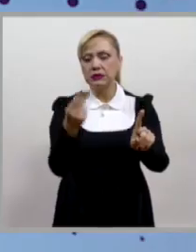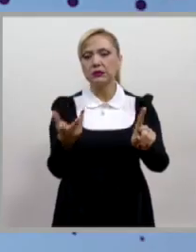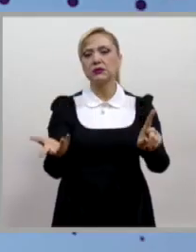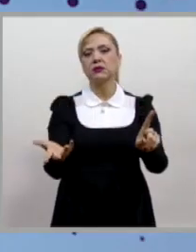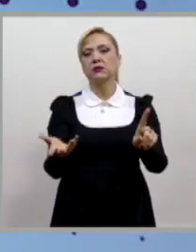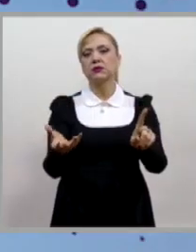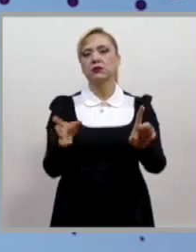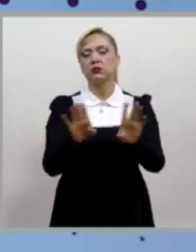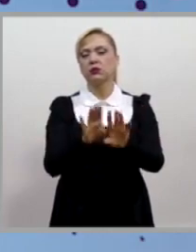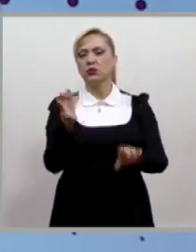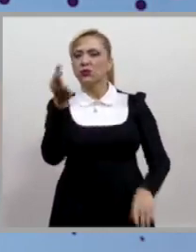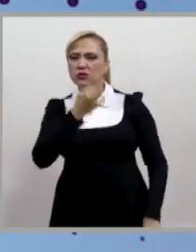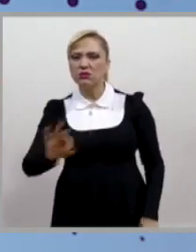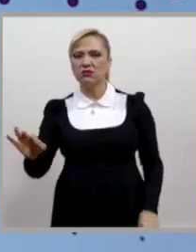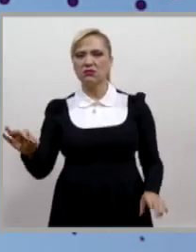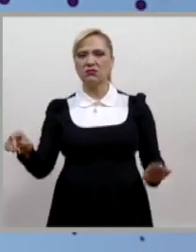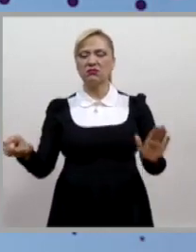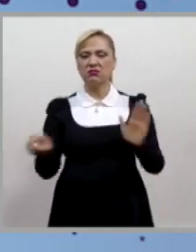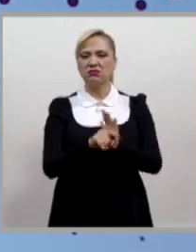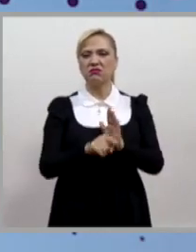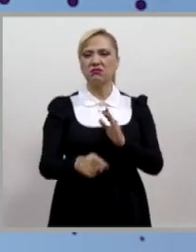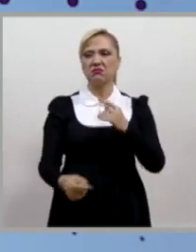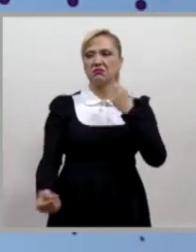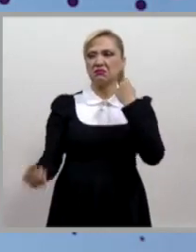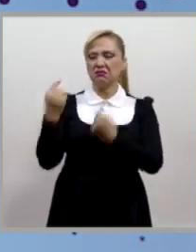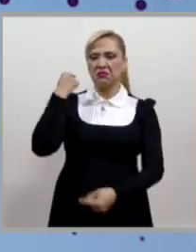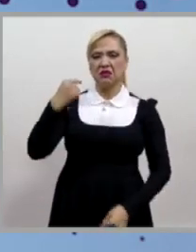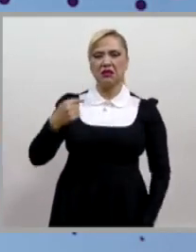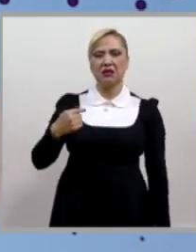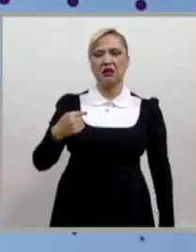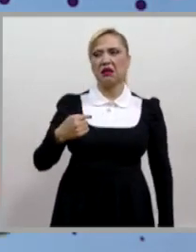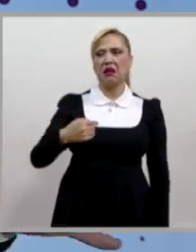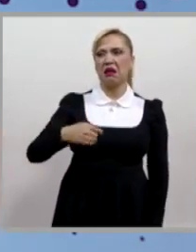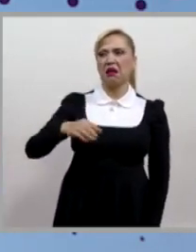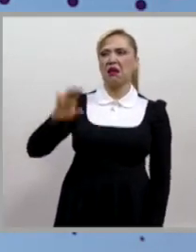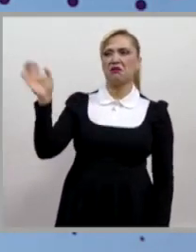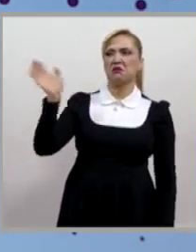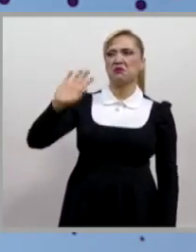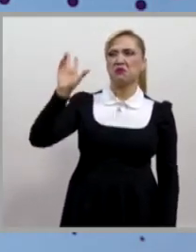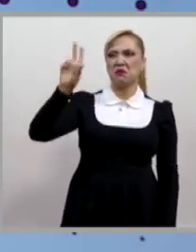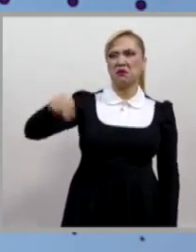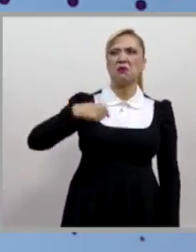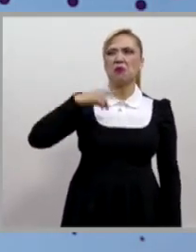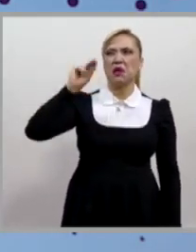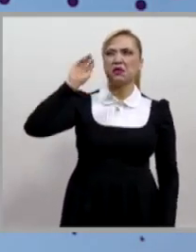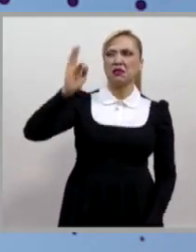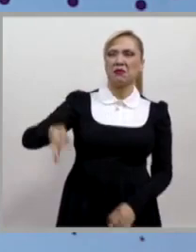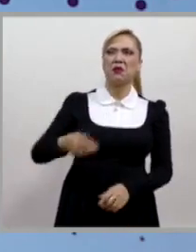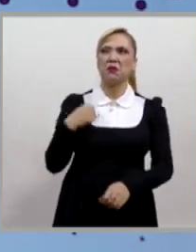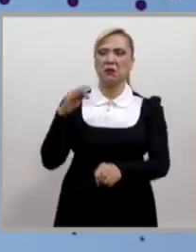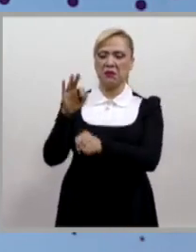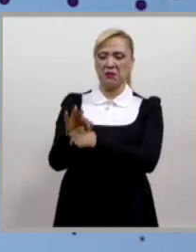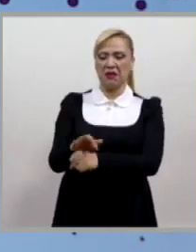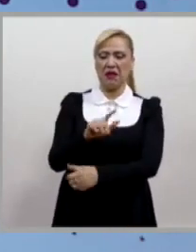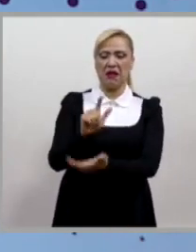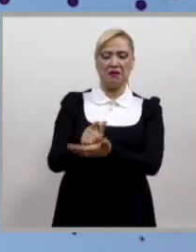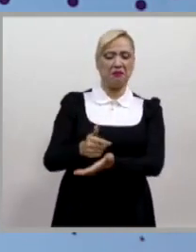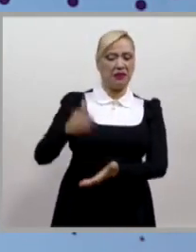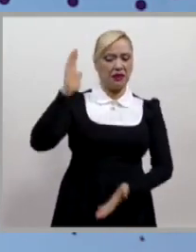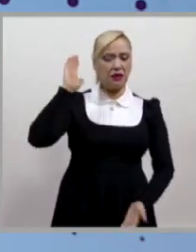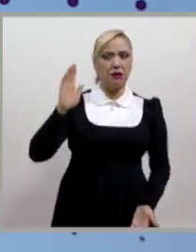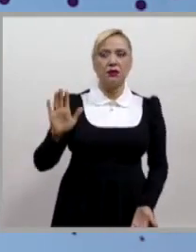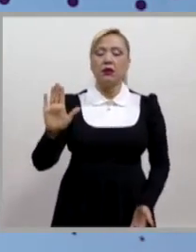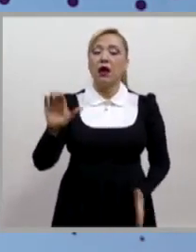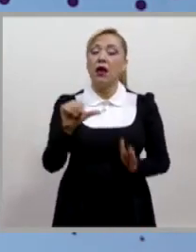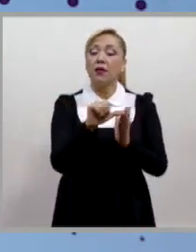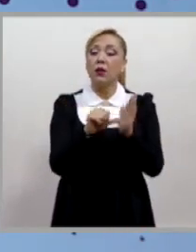o peyorativa o hasta molesta, dice, no, yo no estoy en contra yo estoy en contra del activismo judicial. Ahora, más allá de que es un mandato establecido por el